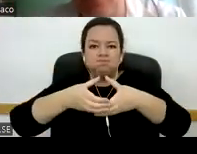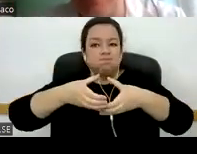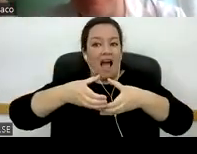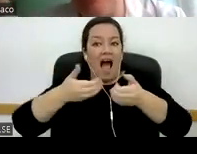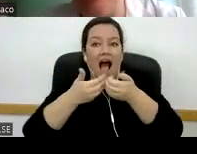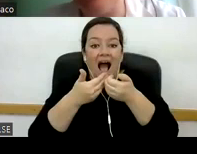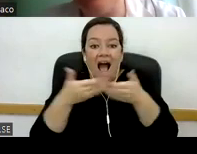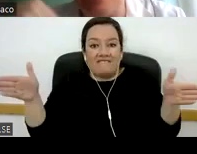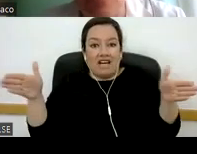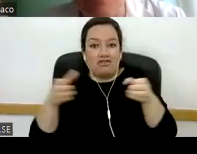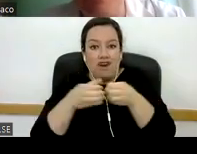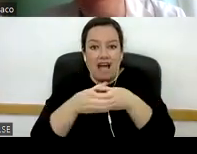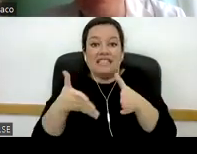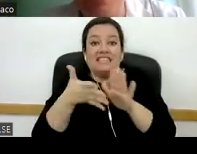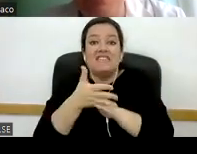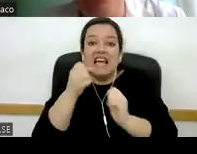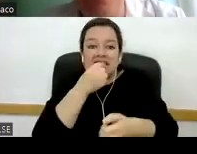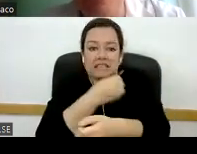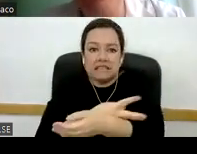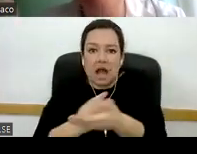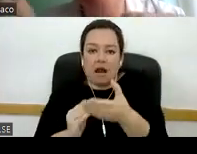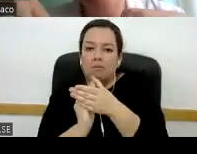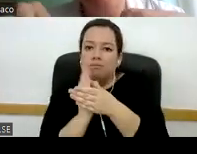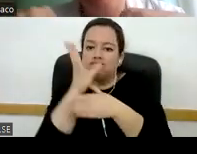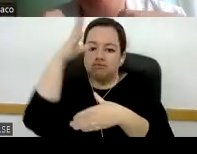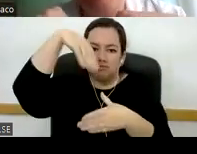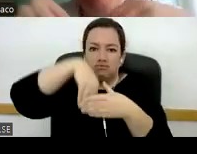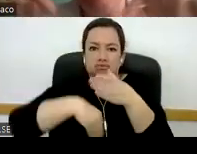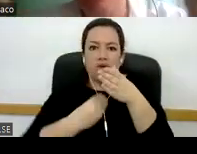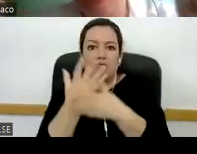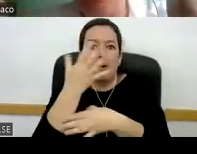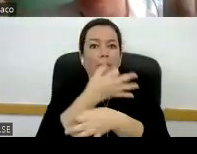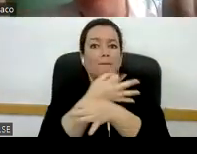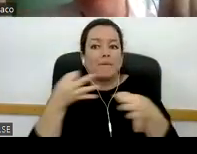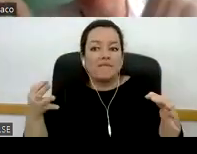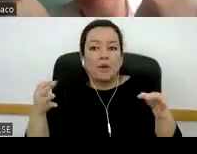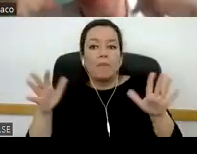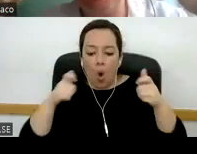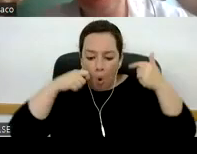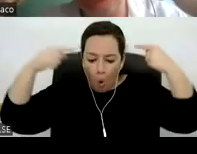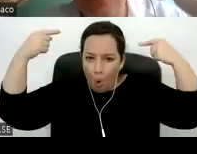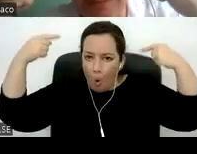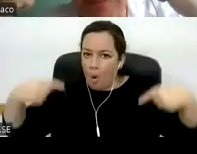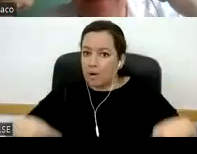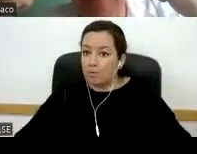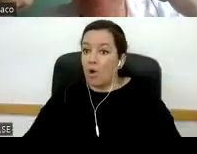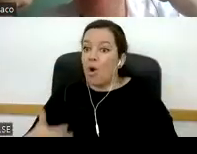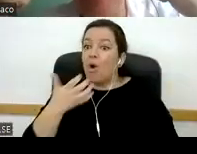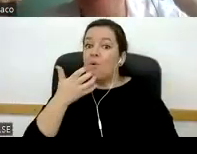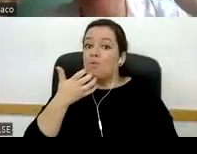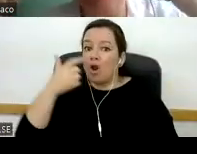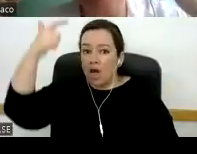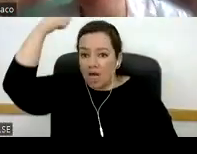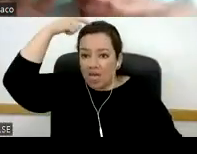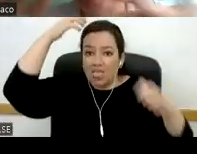vamos a conseguir que la sangre llegue adecuadamente donde pretendemos que llegue, pero claro, lo va a hacer en todo el cuerpo. Por lo tanto, si nos dilatan las arterias